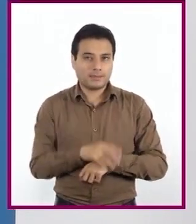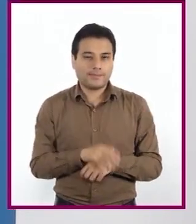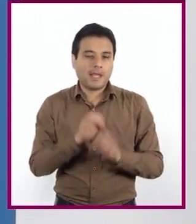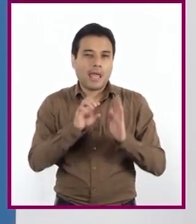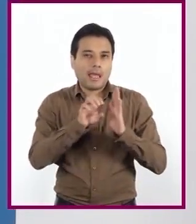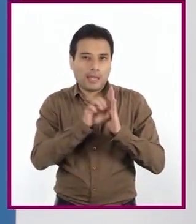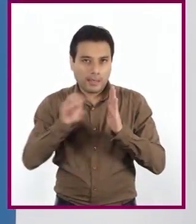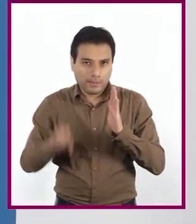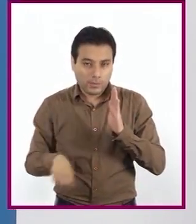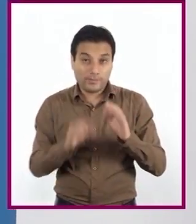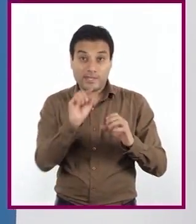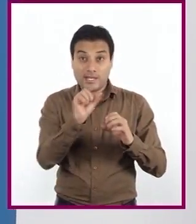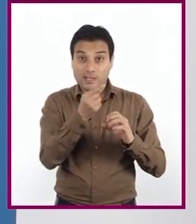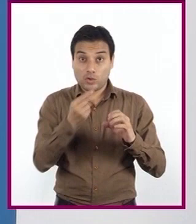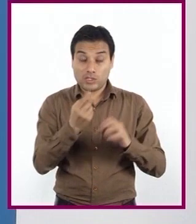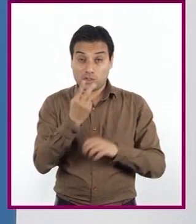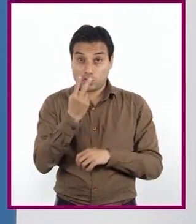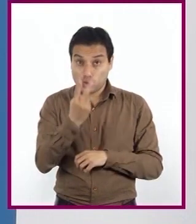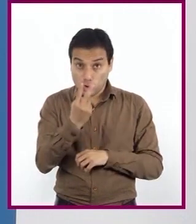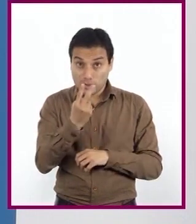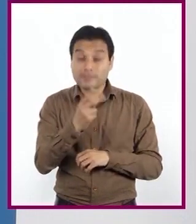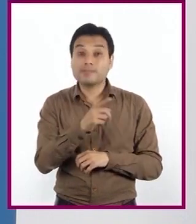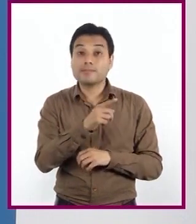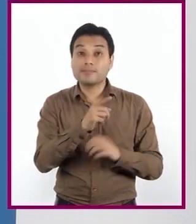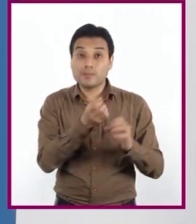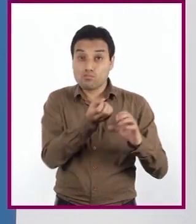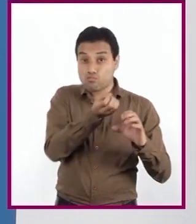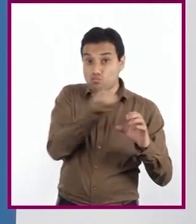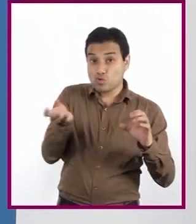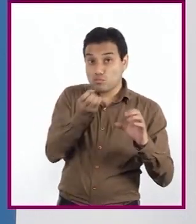ha perdido 2 electrones, entonces